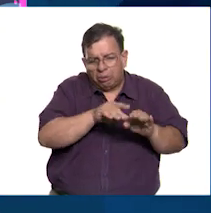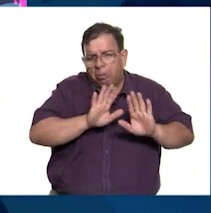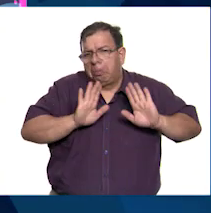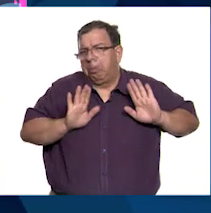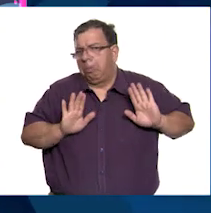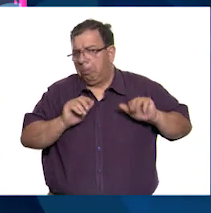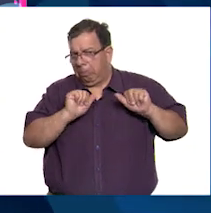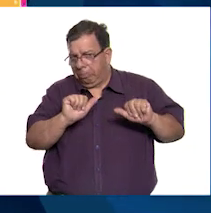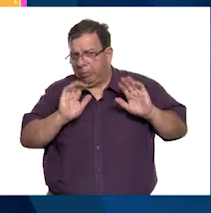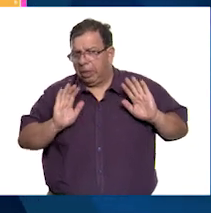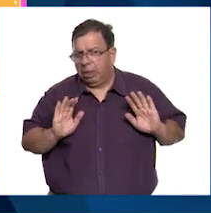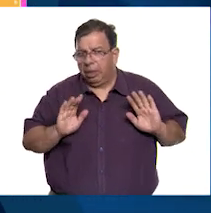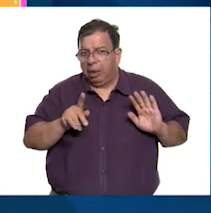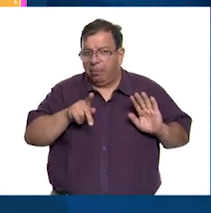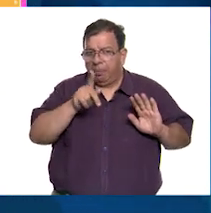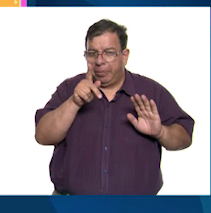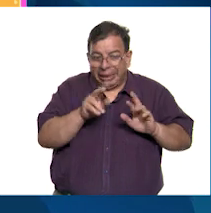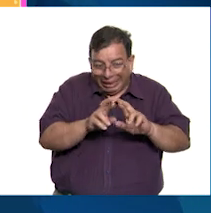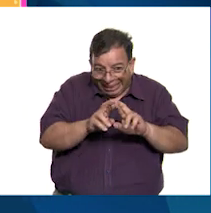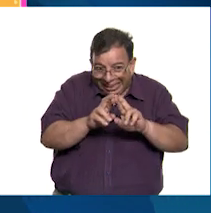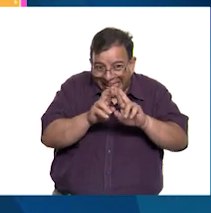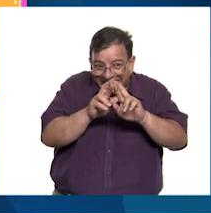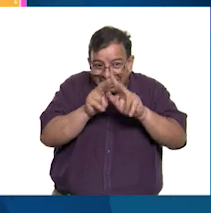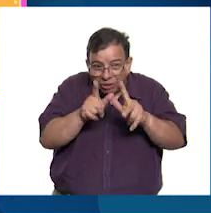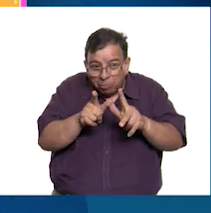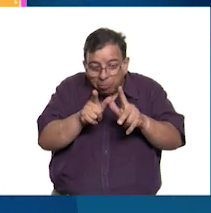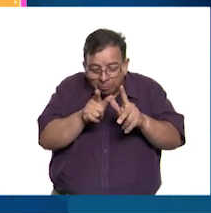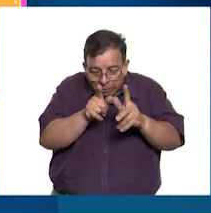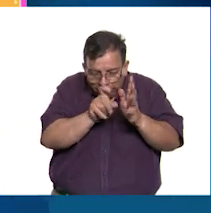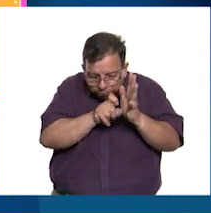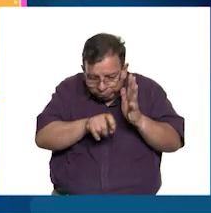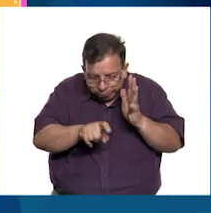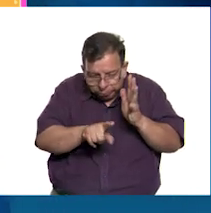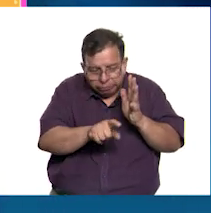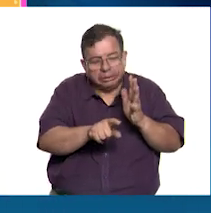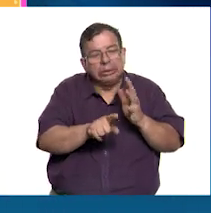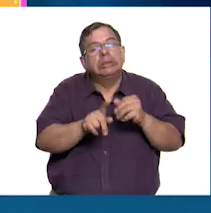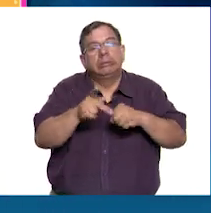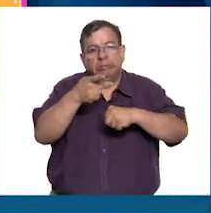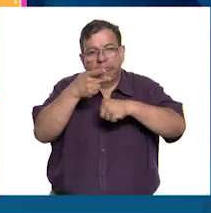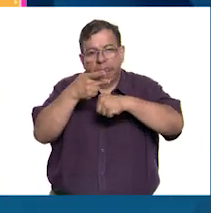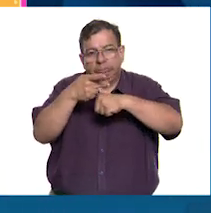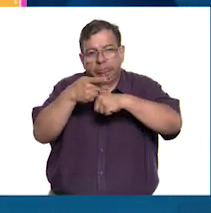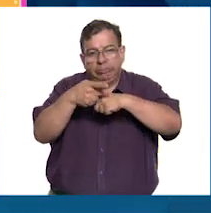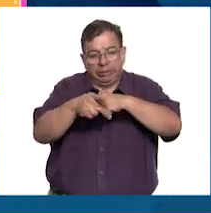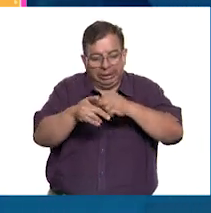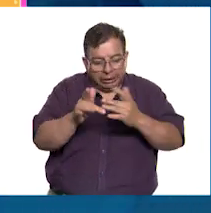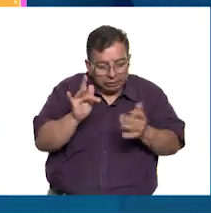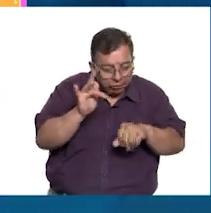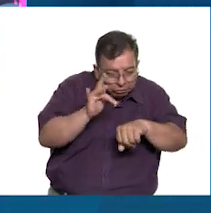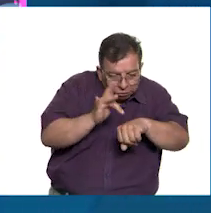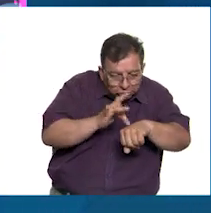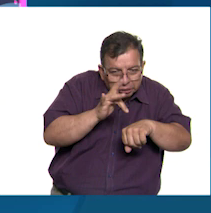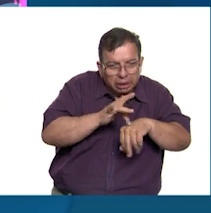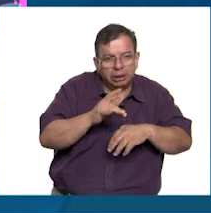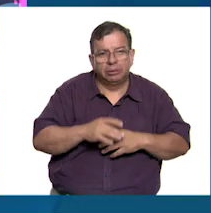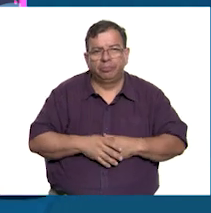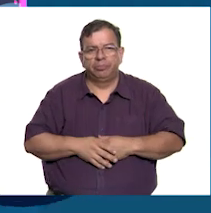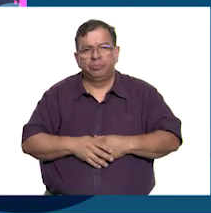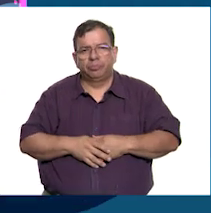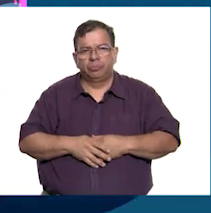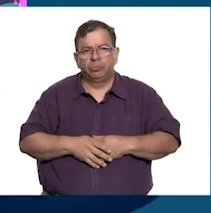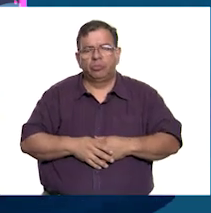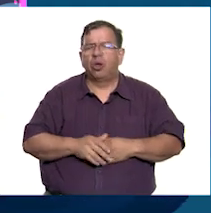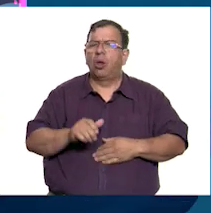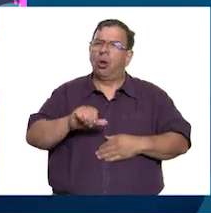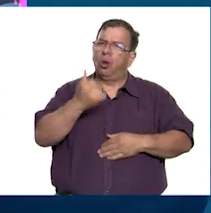no hay ningún problema. Pero si se me rompe el termómetro, puede ser muy peligroso entrar en contacto con el mercurio.